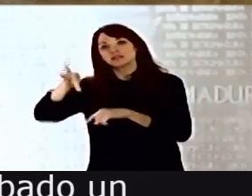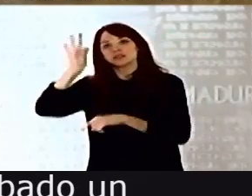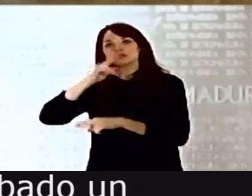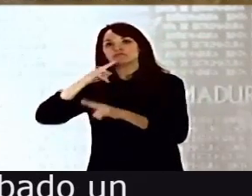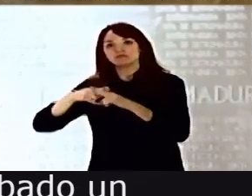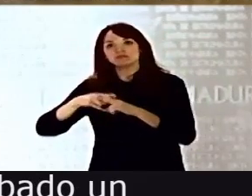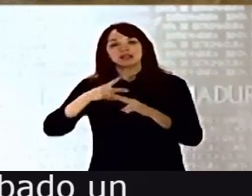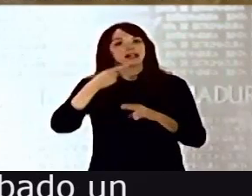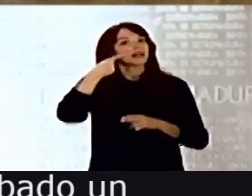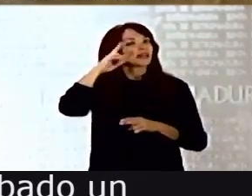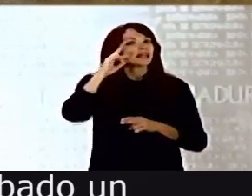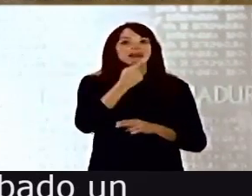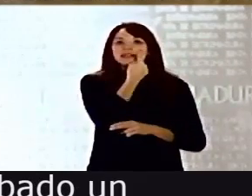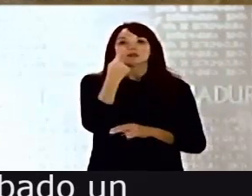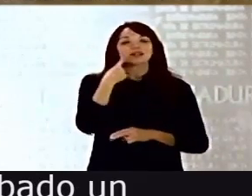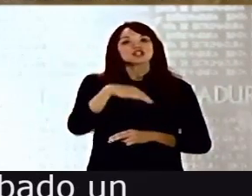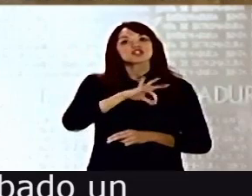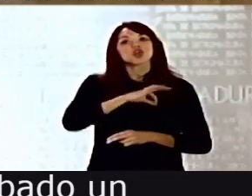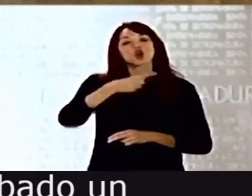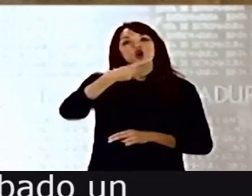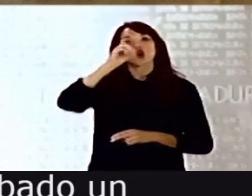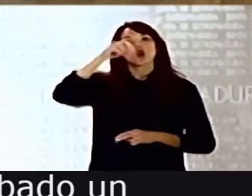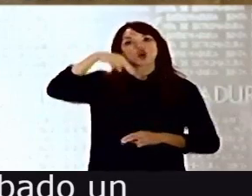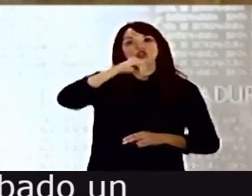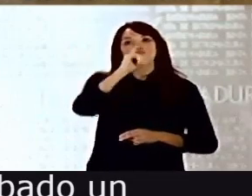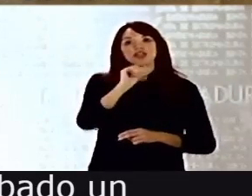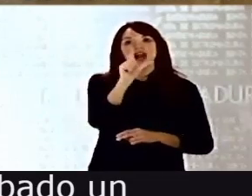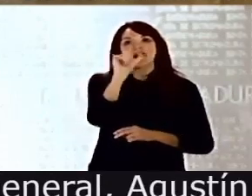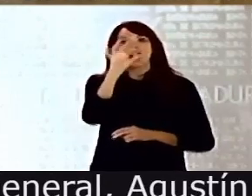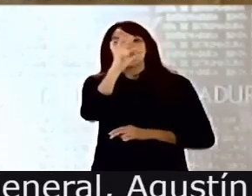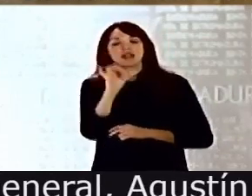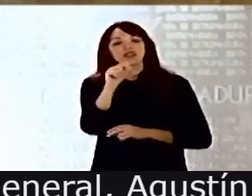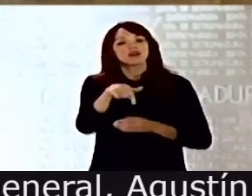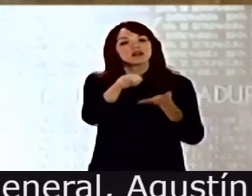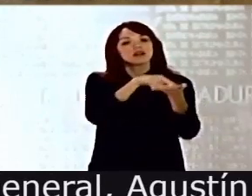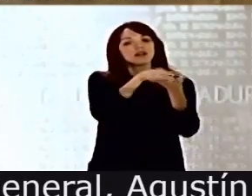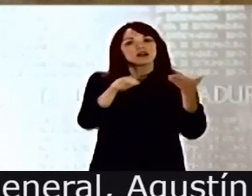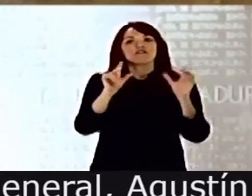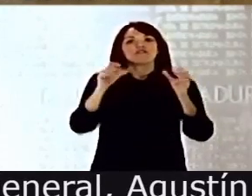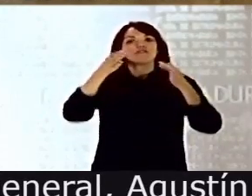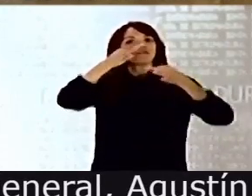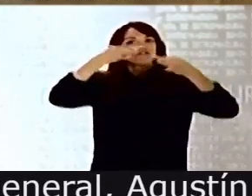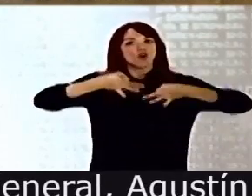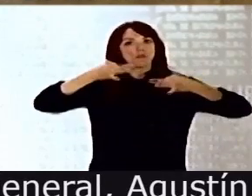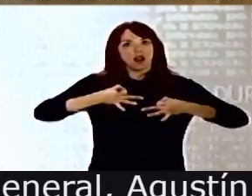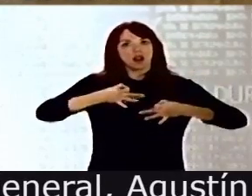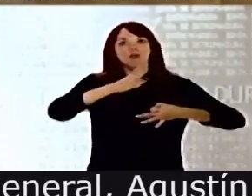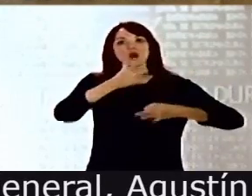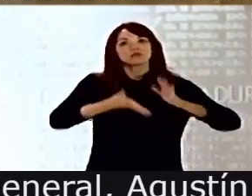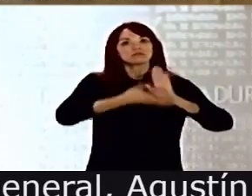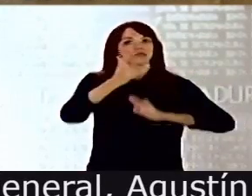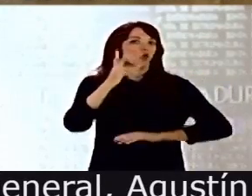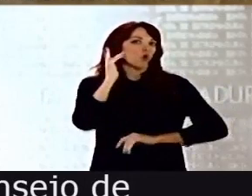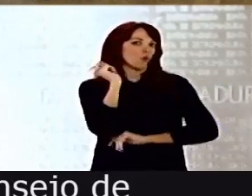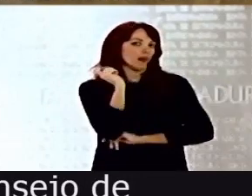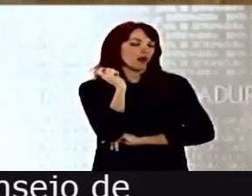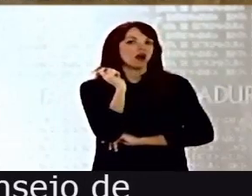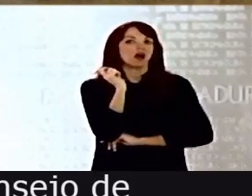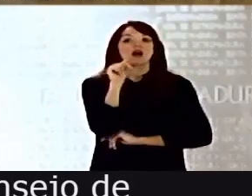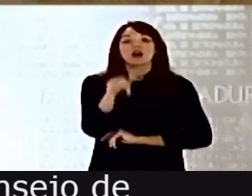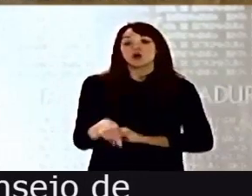general, Agustín González, que es cesado formalmente hoy por el Consejo de Gobierno porque se va y porque se jubila. Y desde